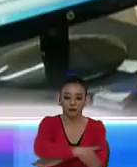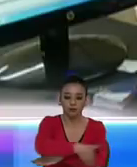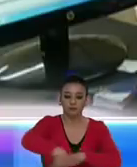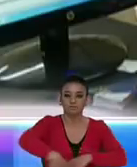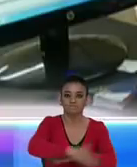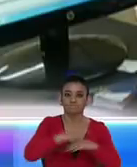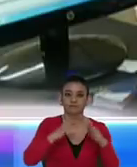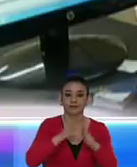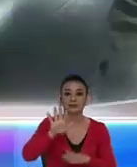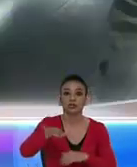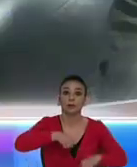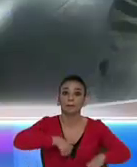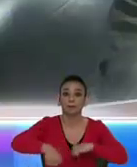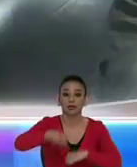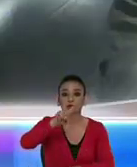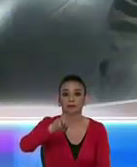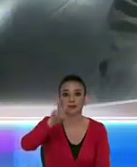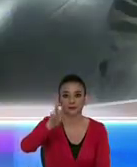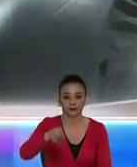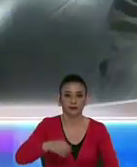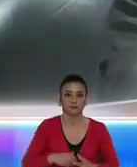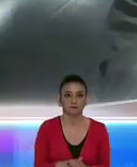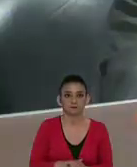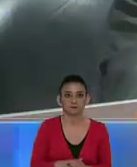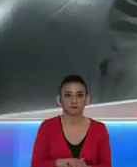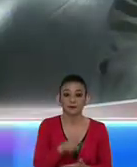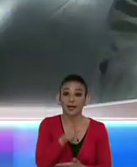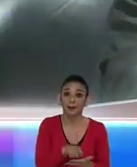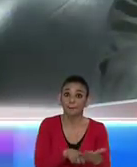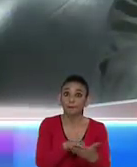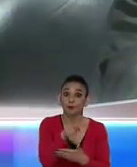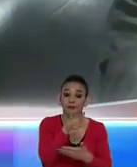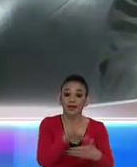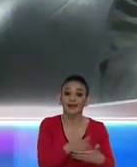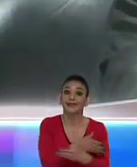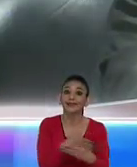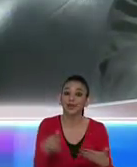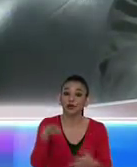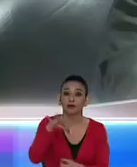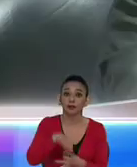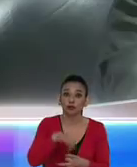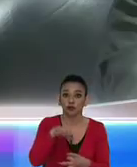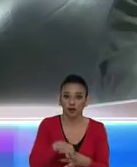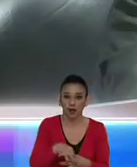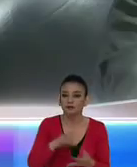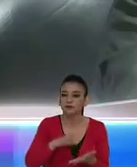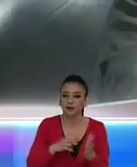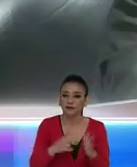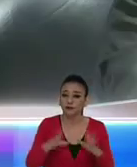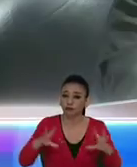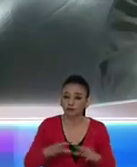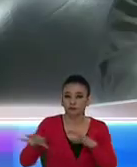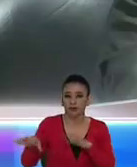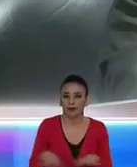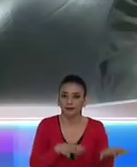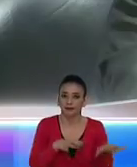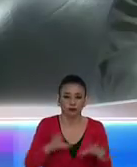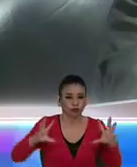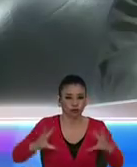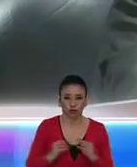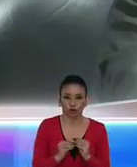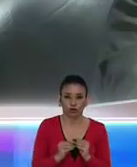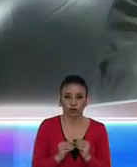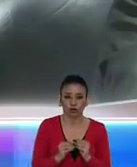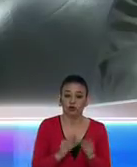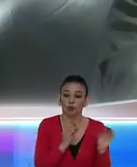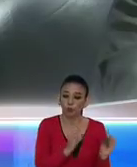mayo de 2020. Aprobar el inicio del periodo electoral que integra todas las actividades y operaciones que se desarrollan de manera